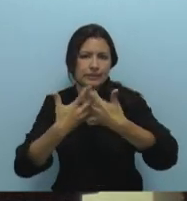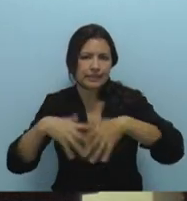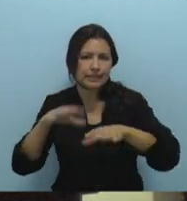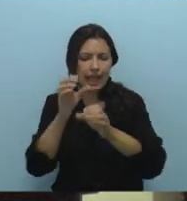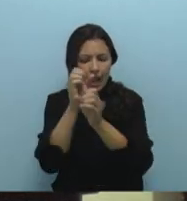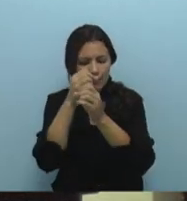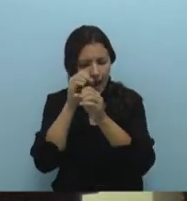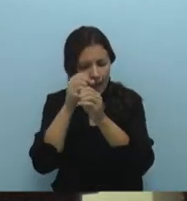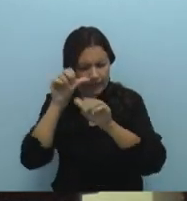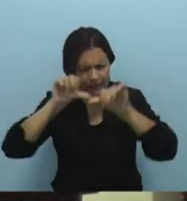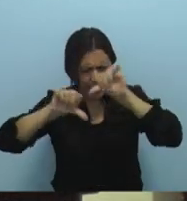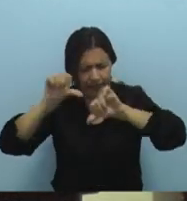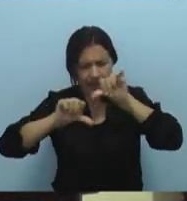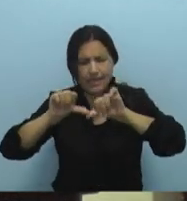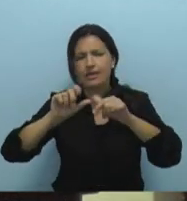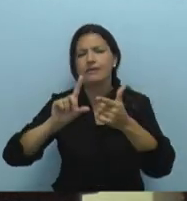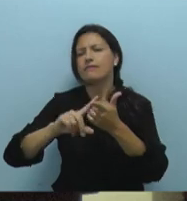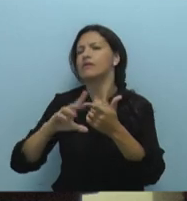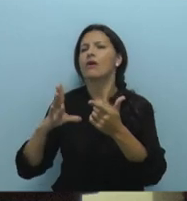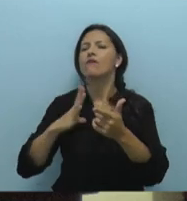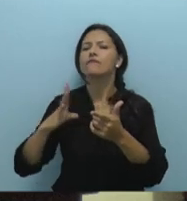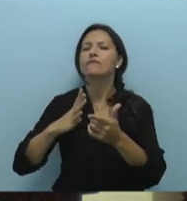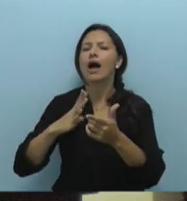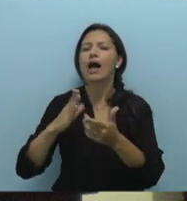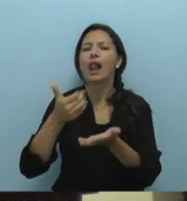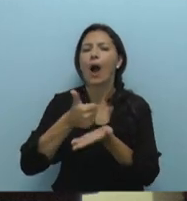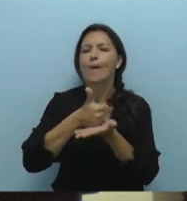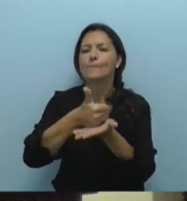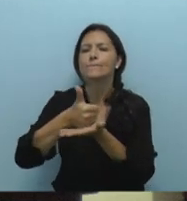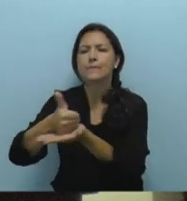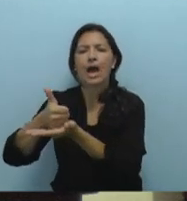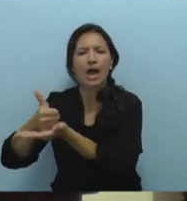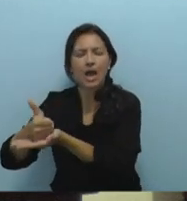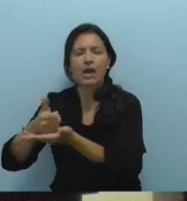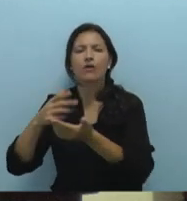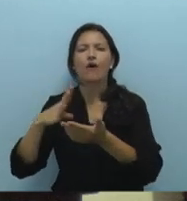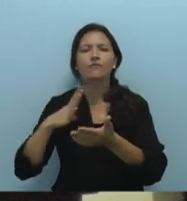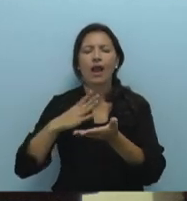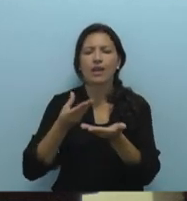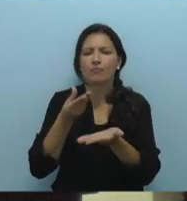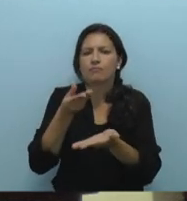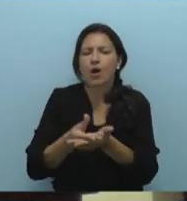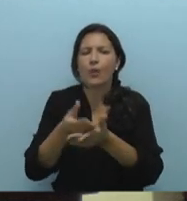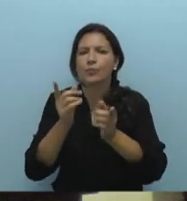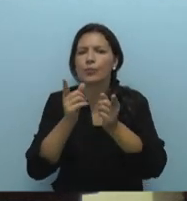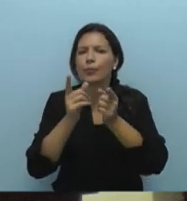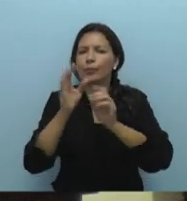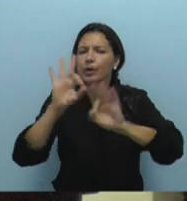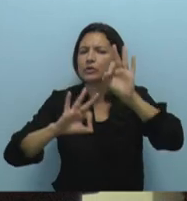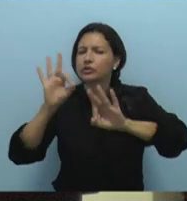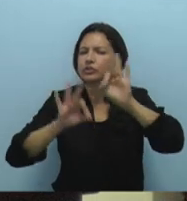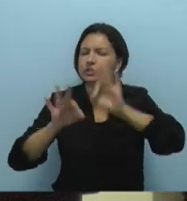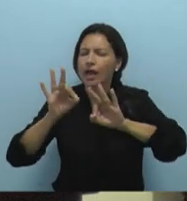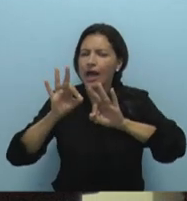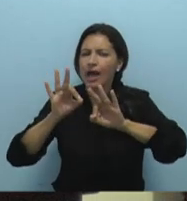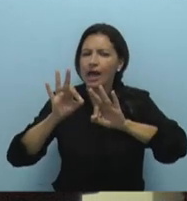los estudiantes, de la falta de financiamiento de los proyectos de investigación que fueron aprobados, además. O sea,